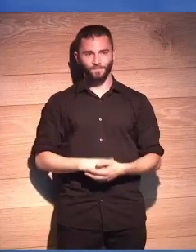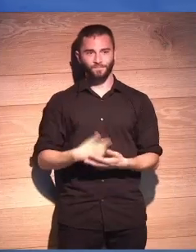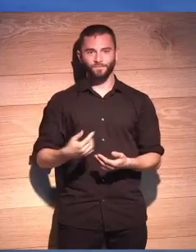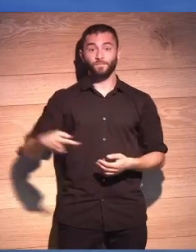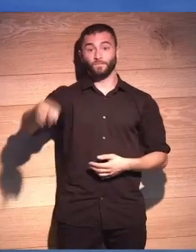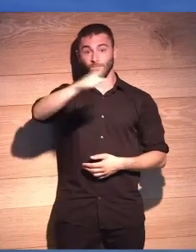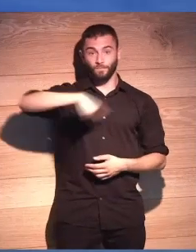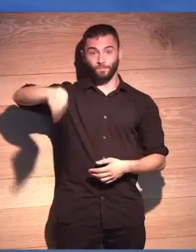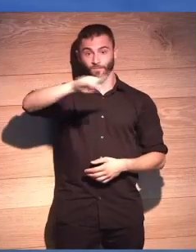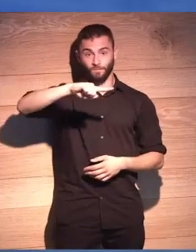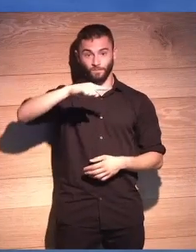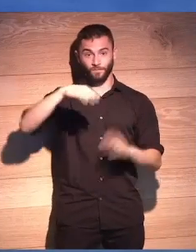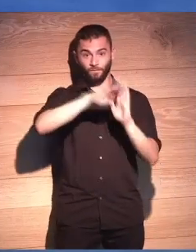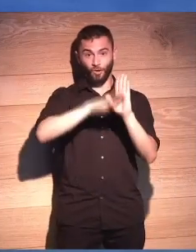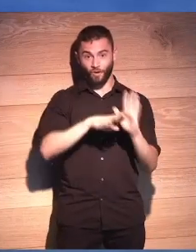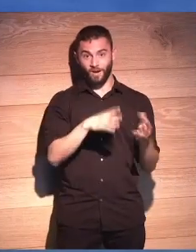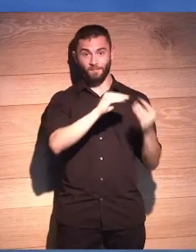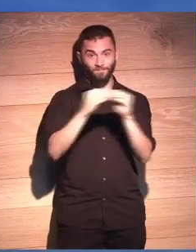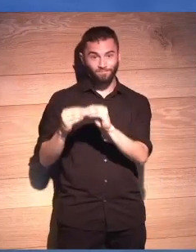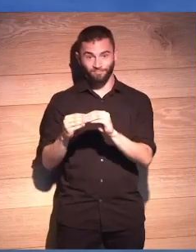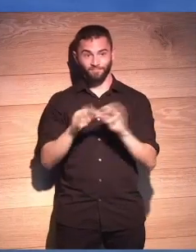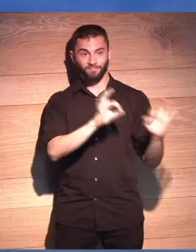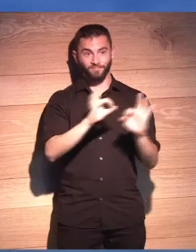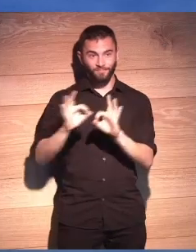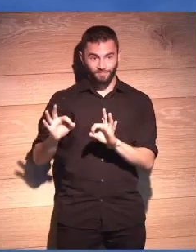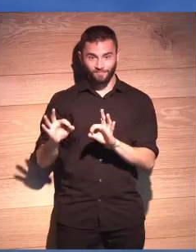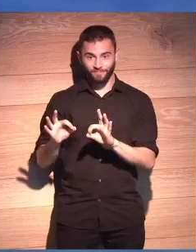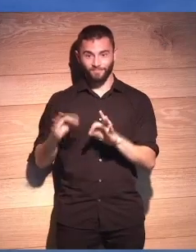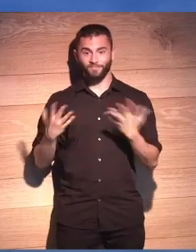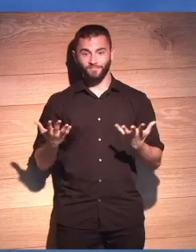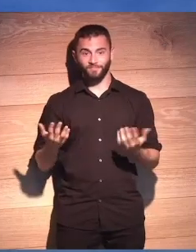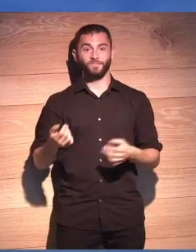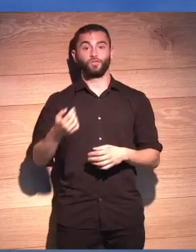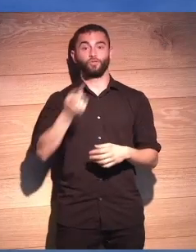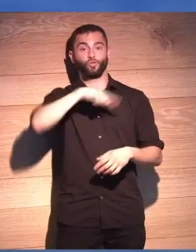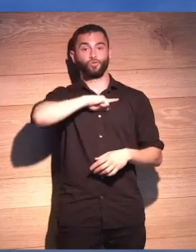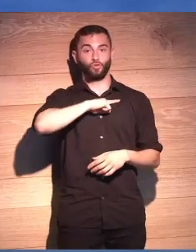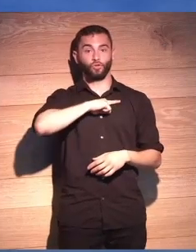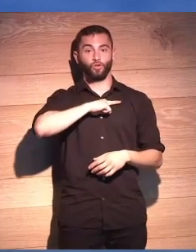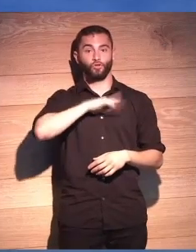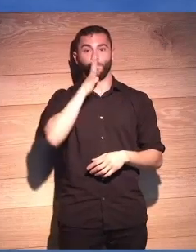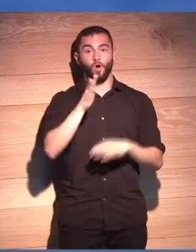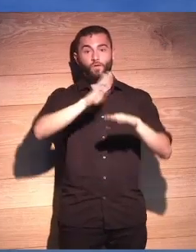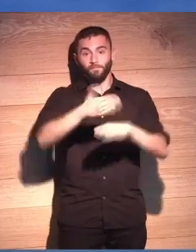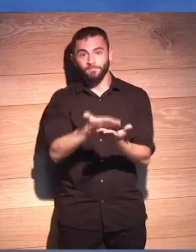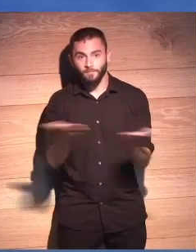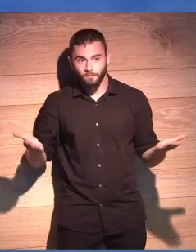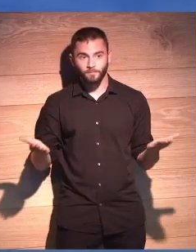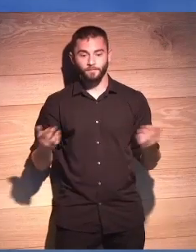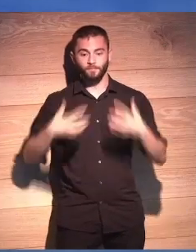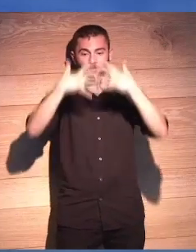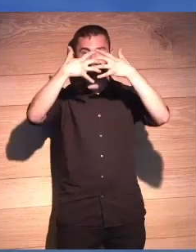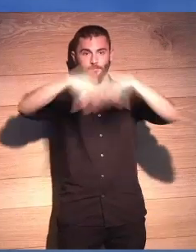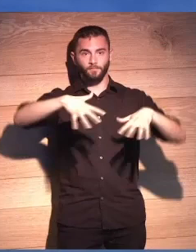Sois vosotros los que nos programáis, quienes decidís lo que somos y seremos. La automatización del